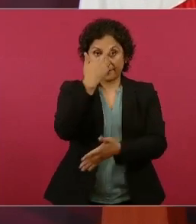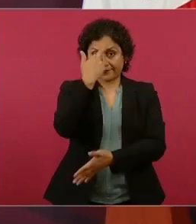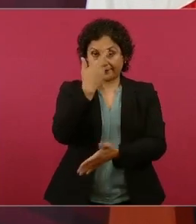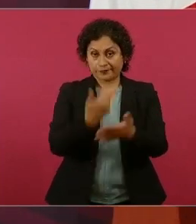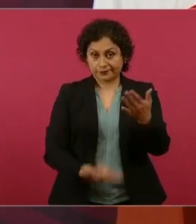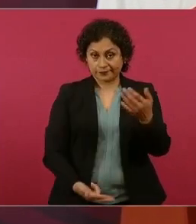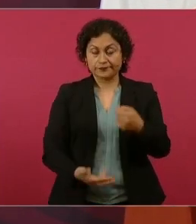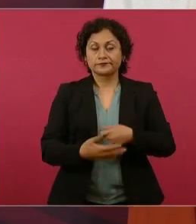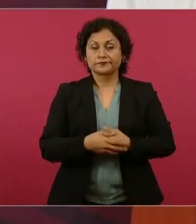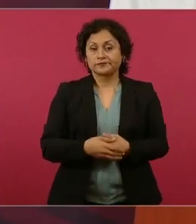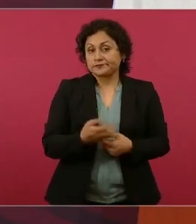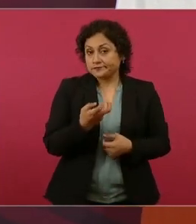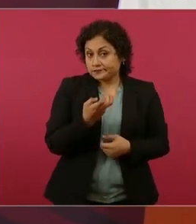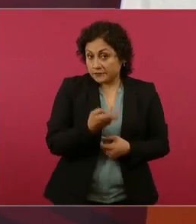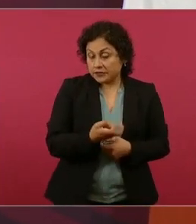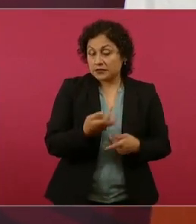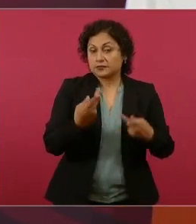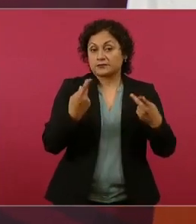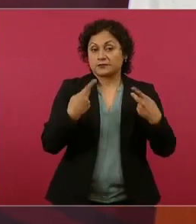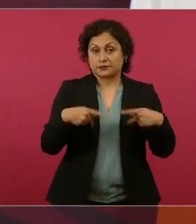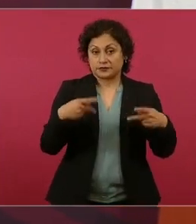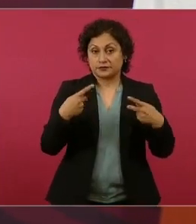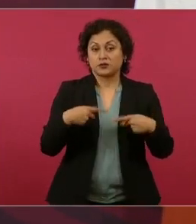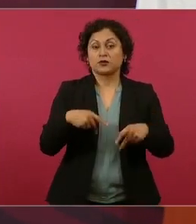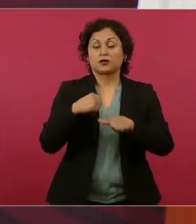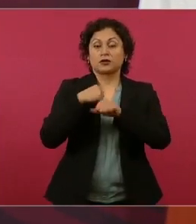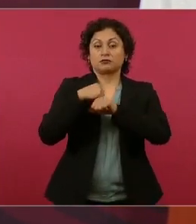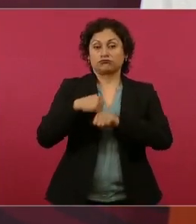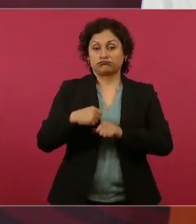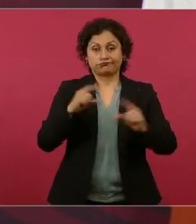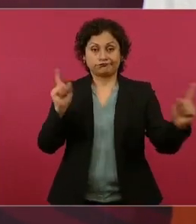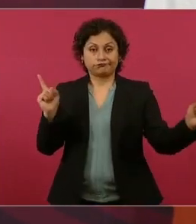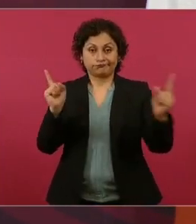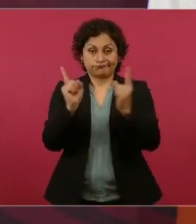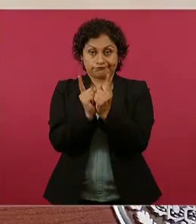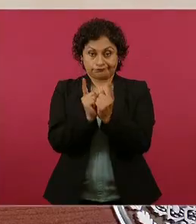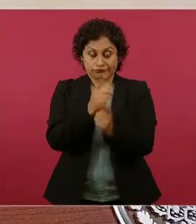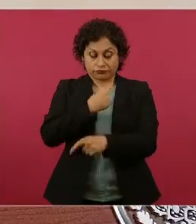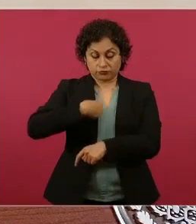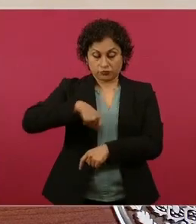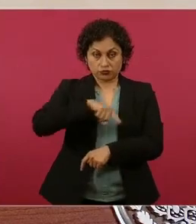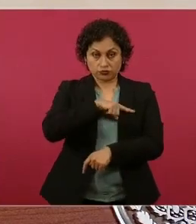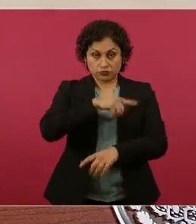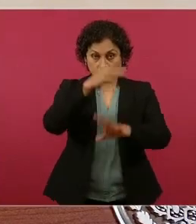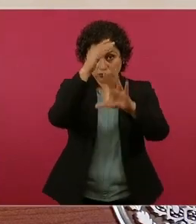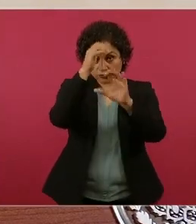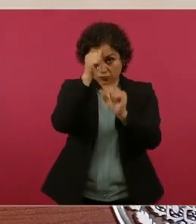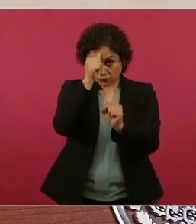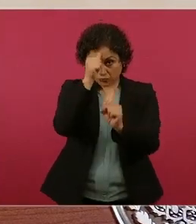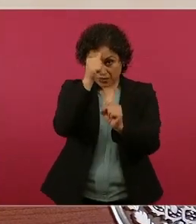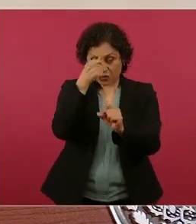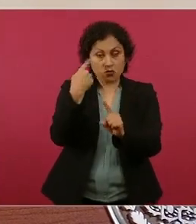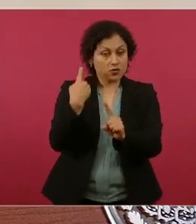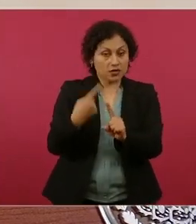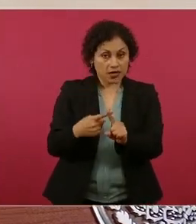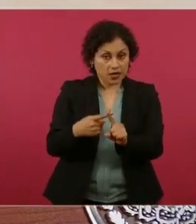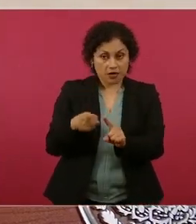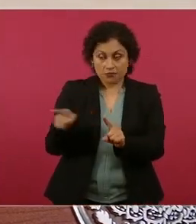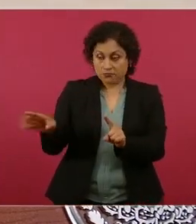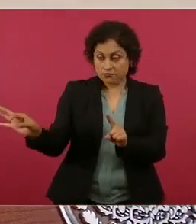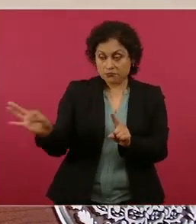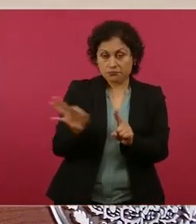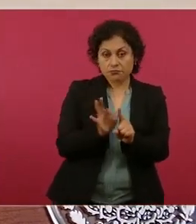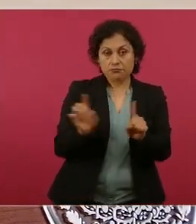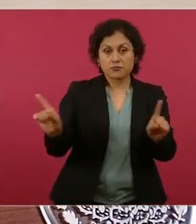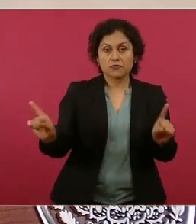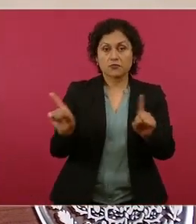la cooperación que se ha establecido por parte nuestra es Rosa Isela Rodríguez,